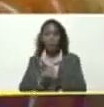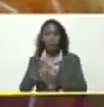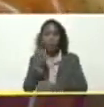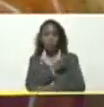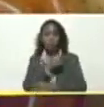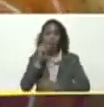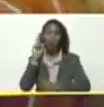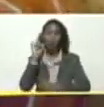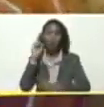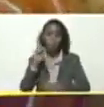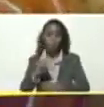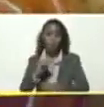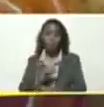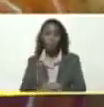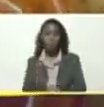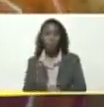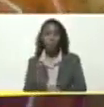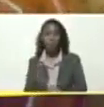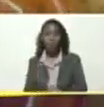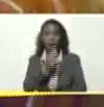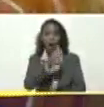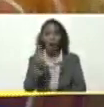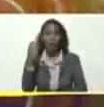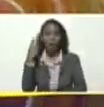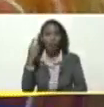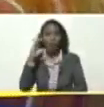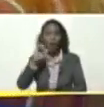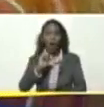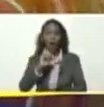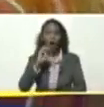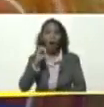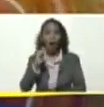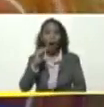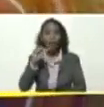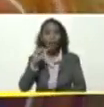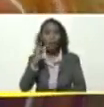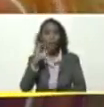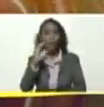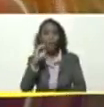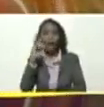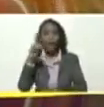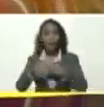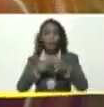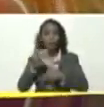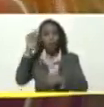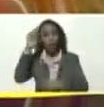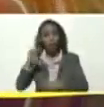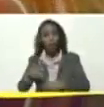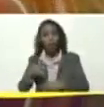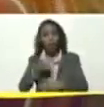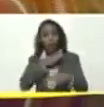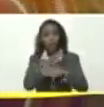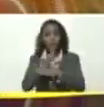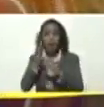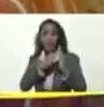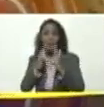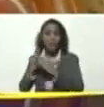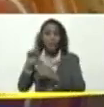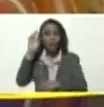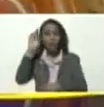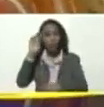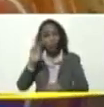y en cada uno de los ASIC, además, realizamos casa a casa todos los días, de lunes a lunes. Como usted